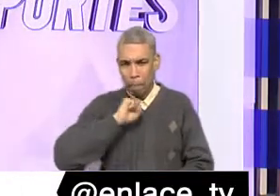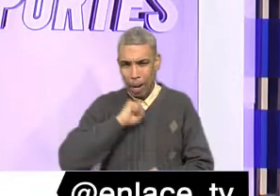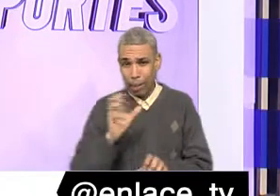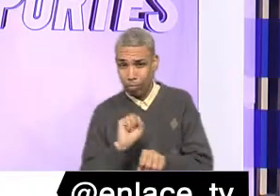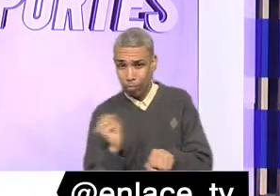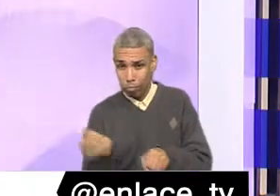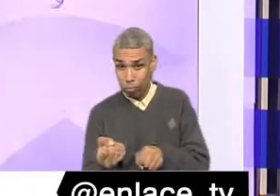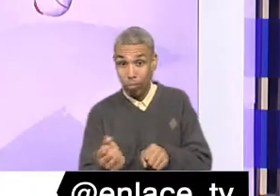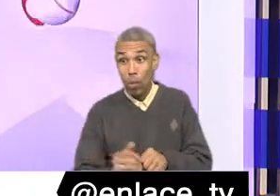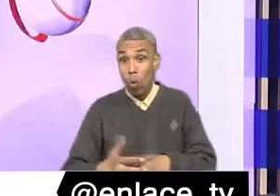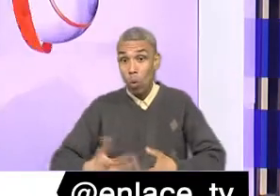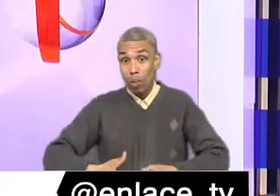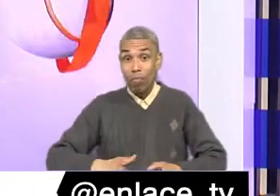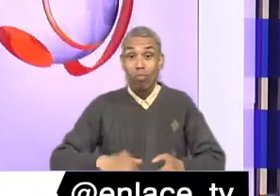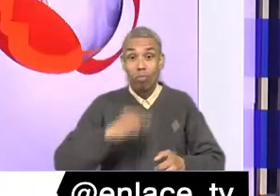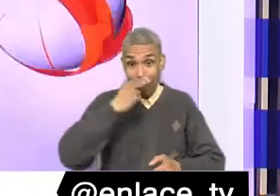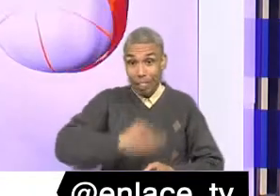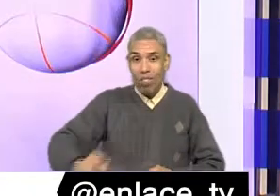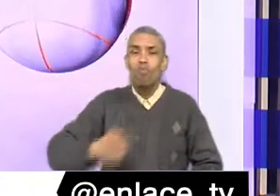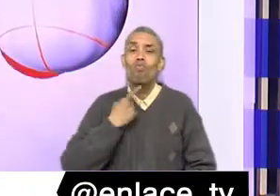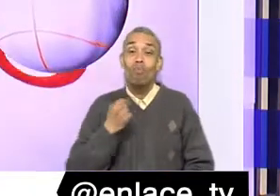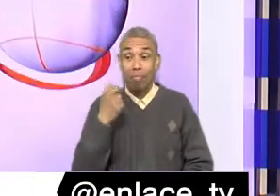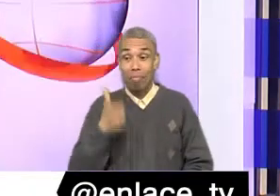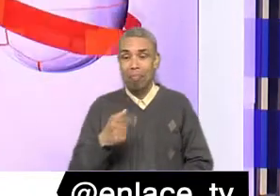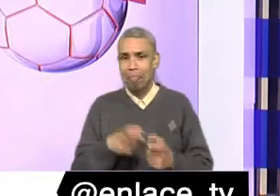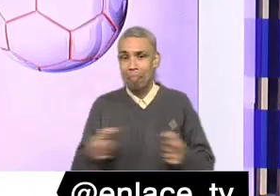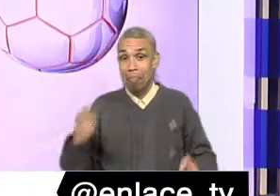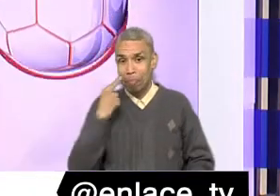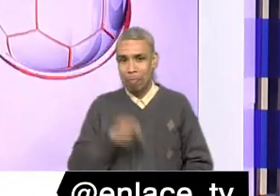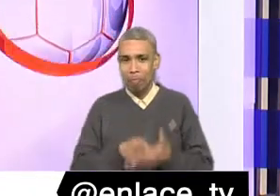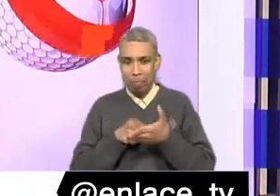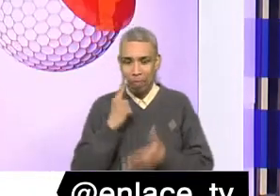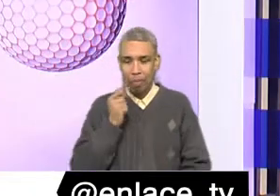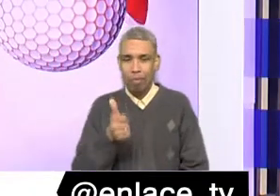es muy apreciado por los niños y que ha mostrado un nivel muy interesante.